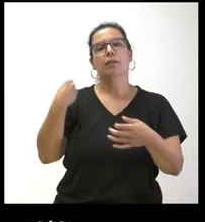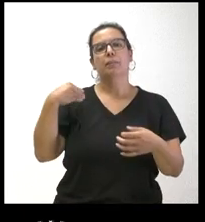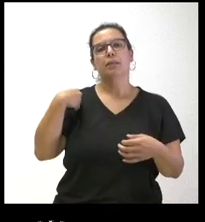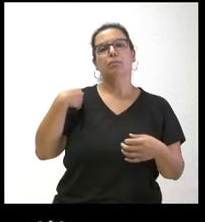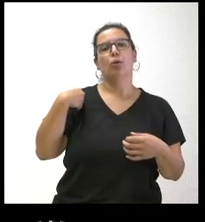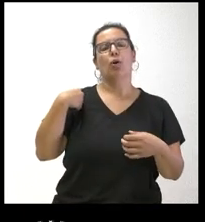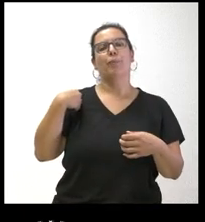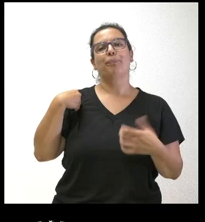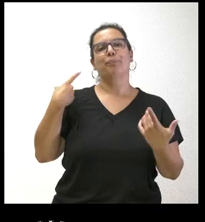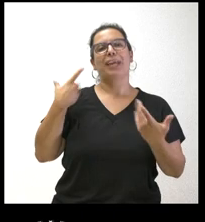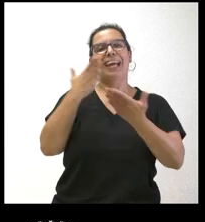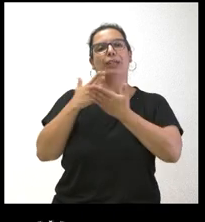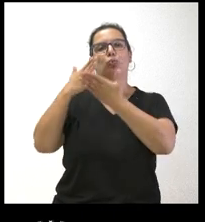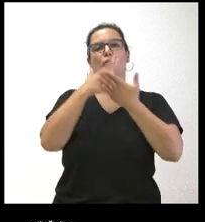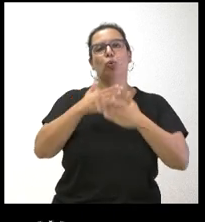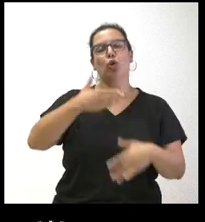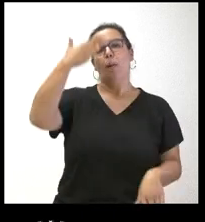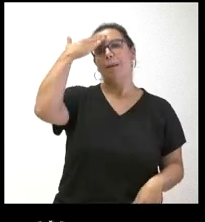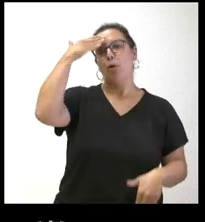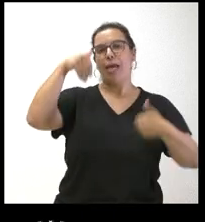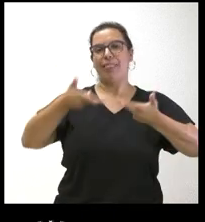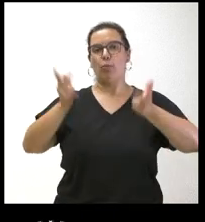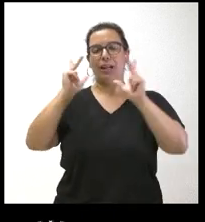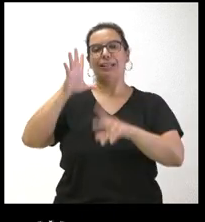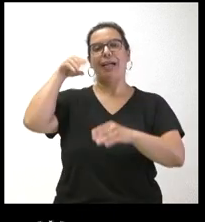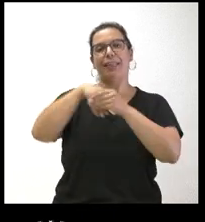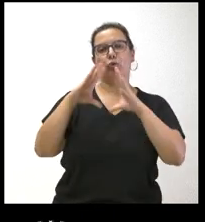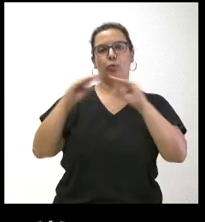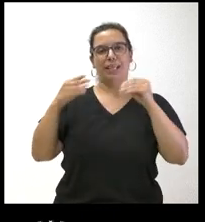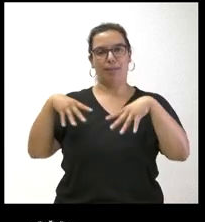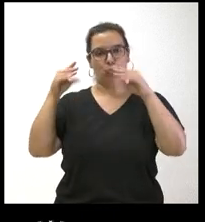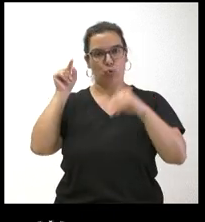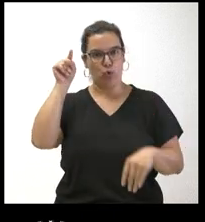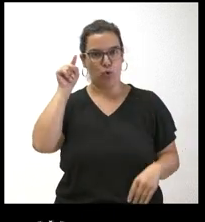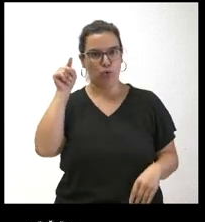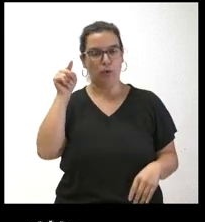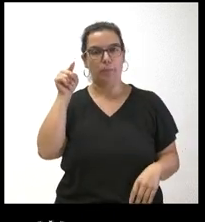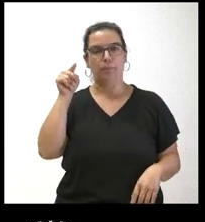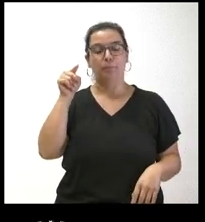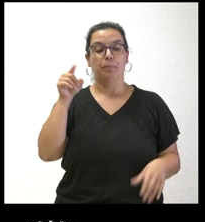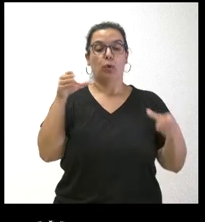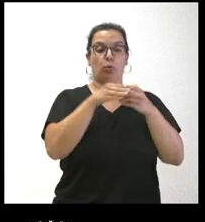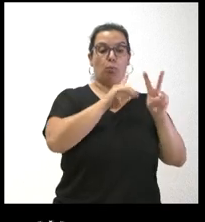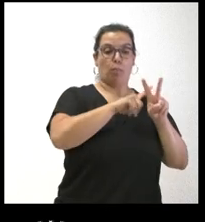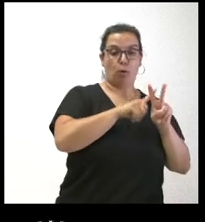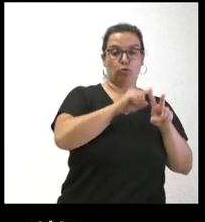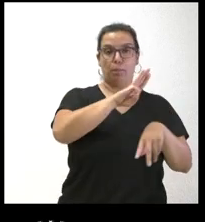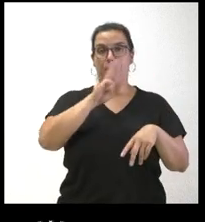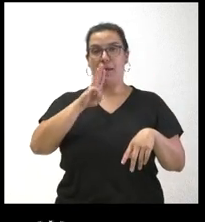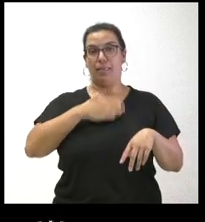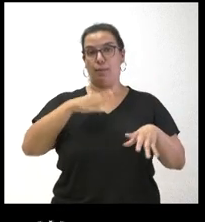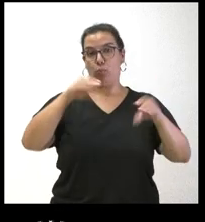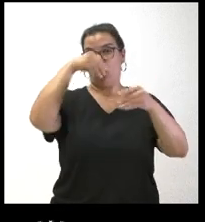memoria democrática de Burgos vox y el PP en Burgos en el ayuntamiento